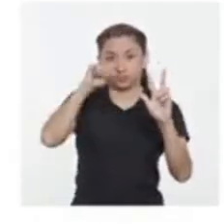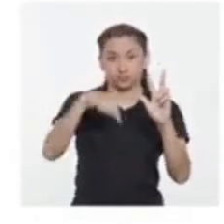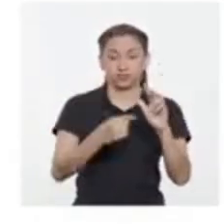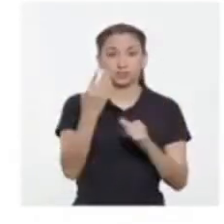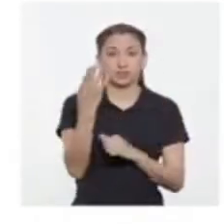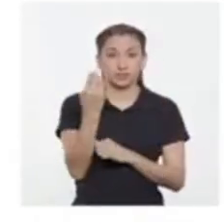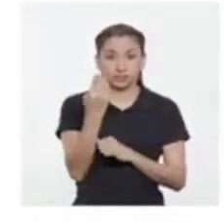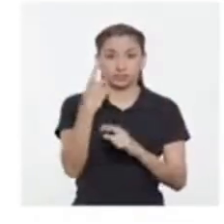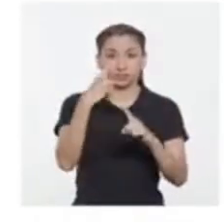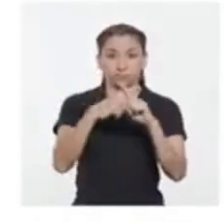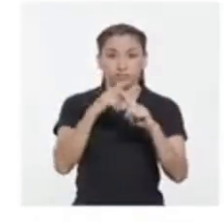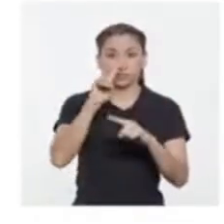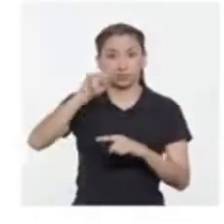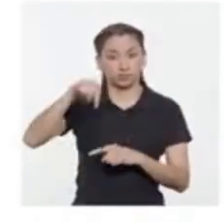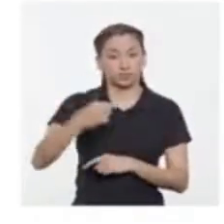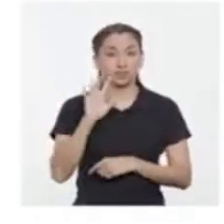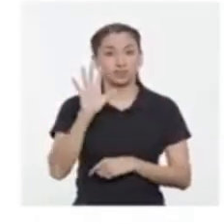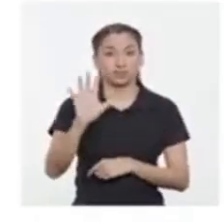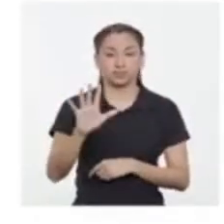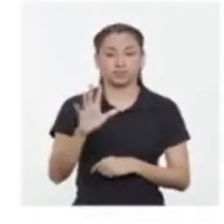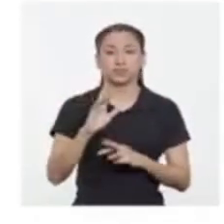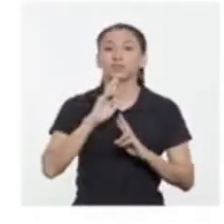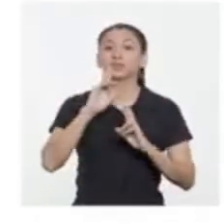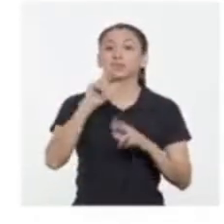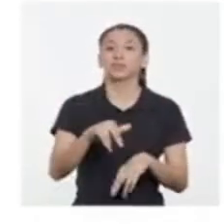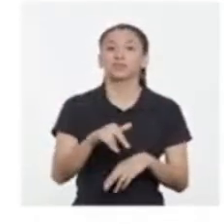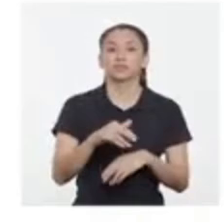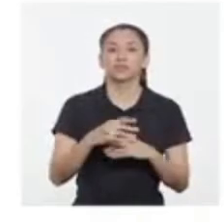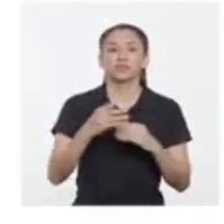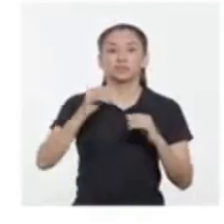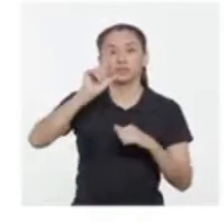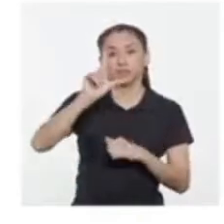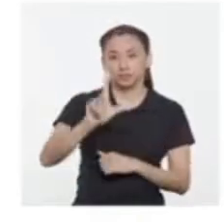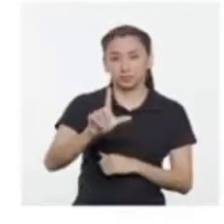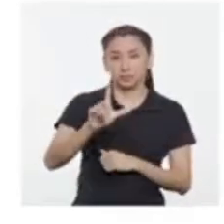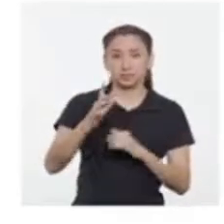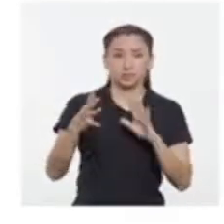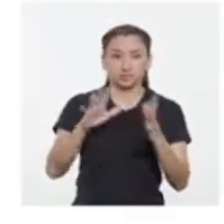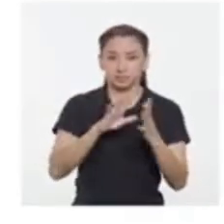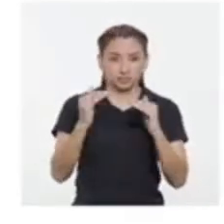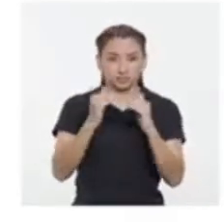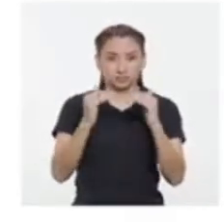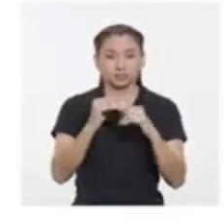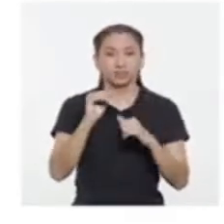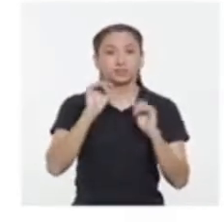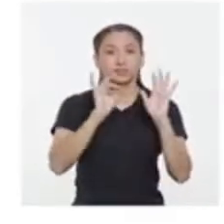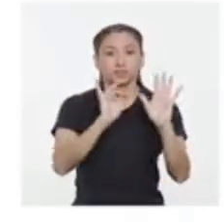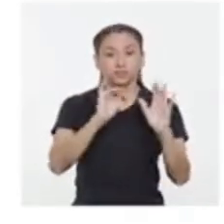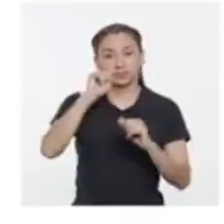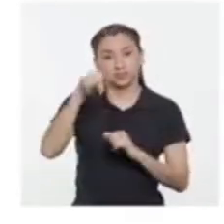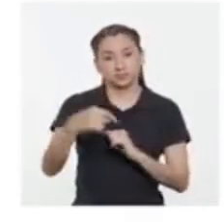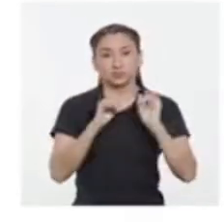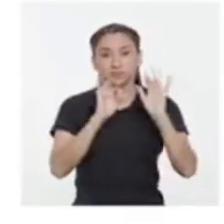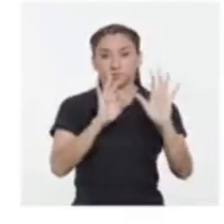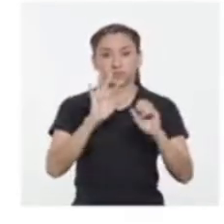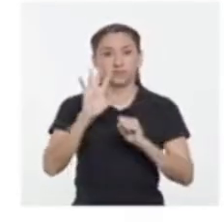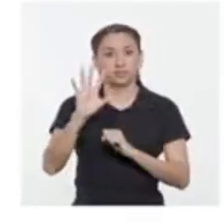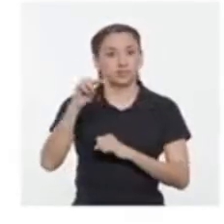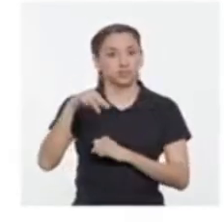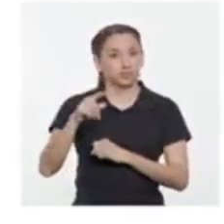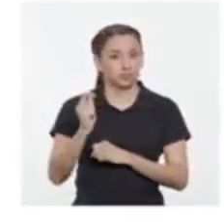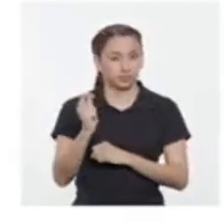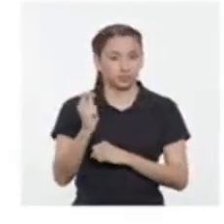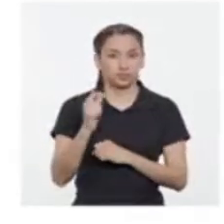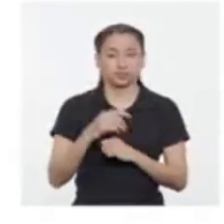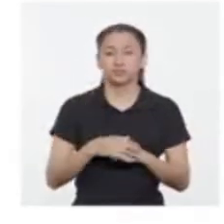a 3,14 por 2,5, que resulta una longitud del arco igual a